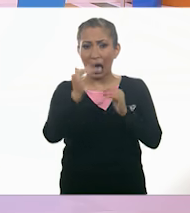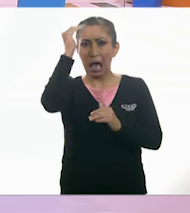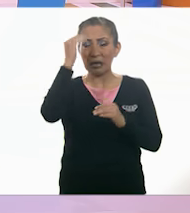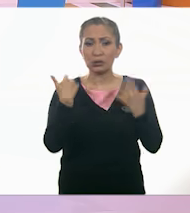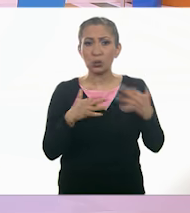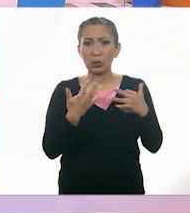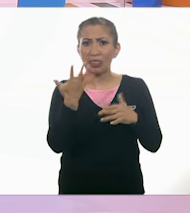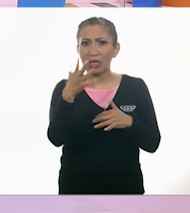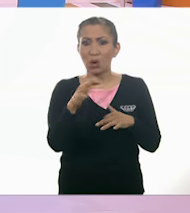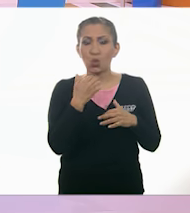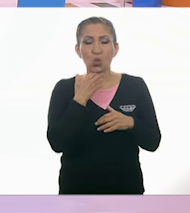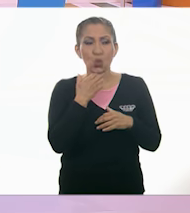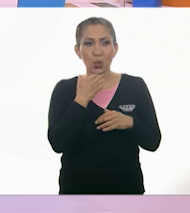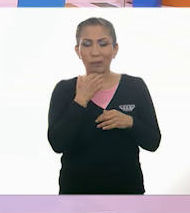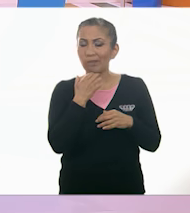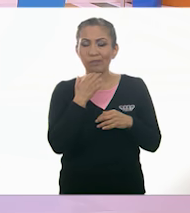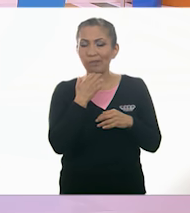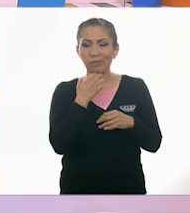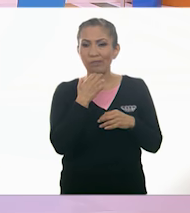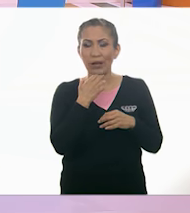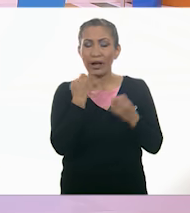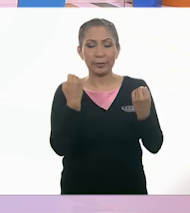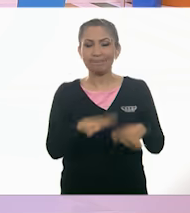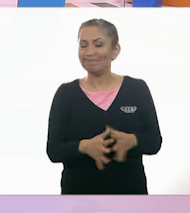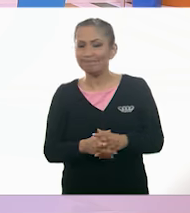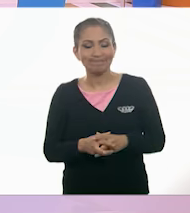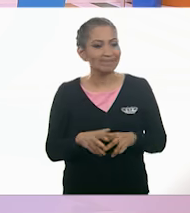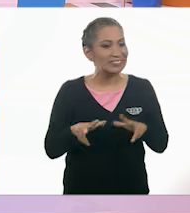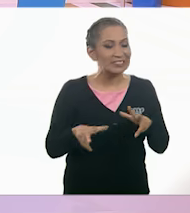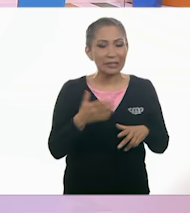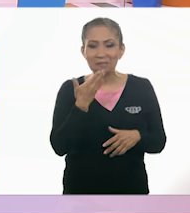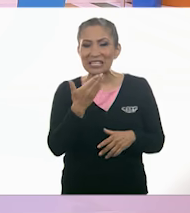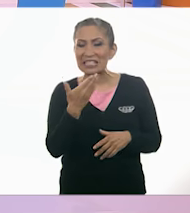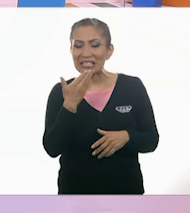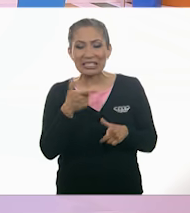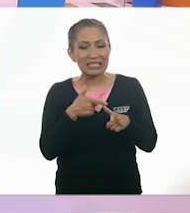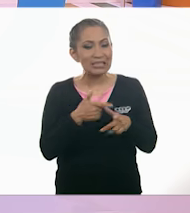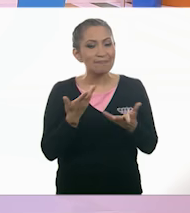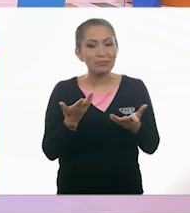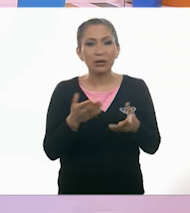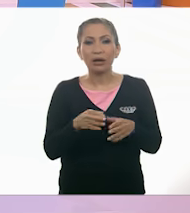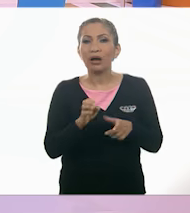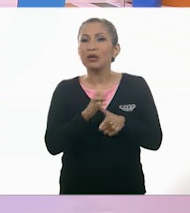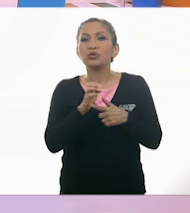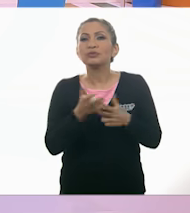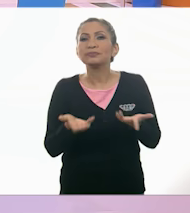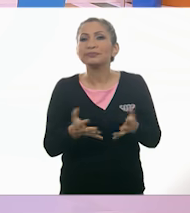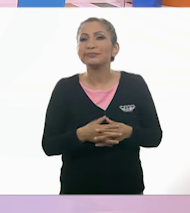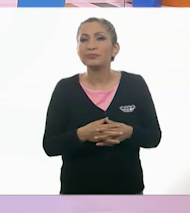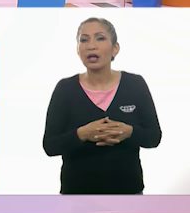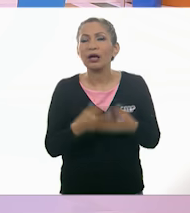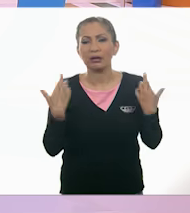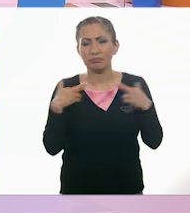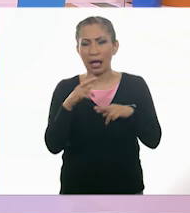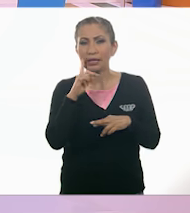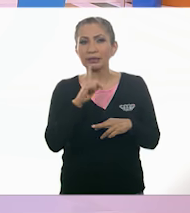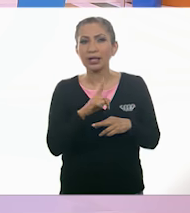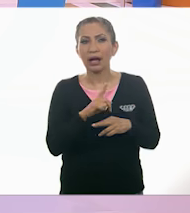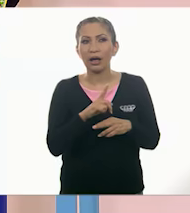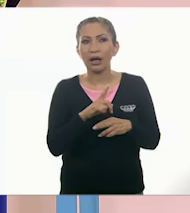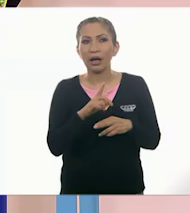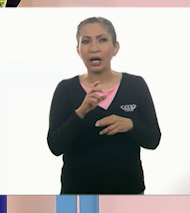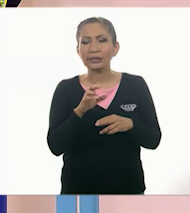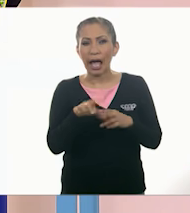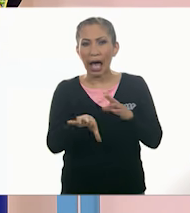Y por 10. Ah, perdimos la pista, pero íbamos bien. Entonces, maestra, creo